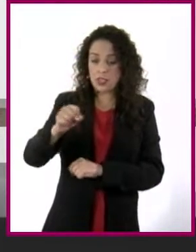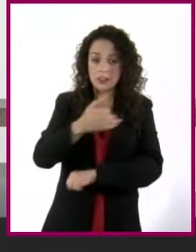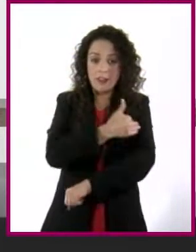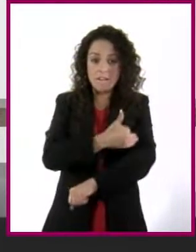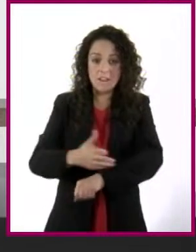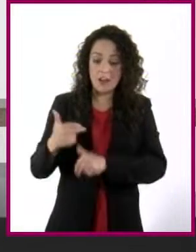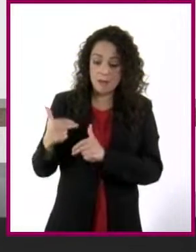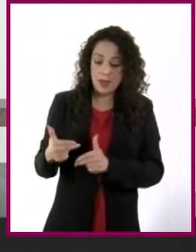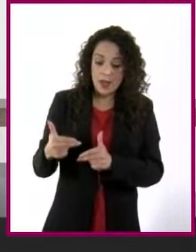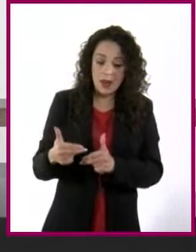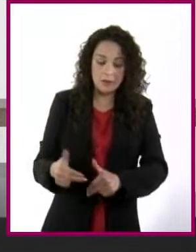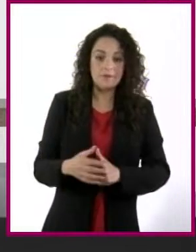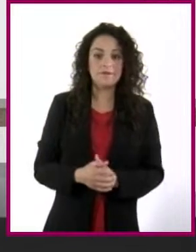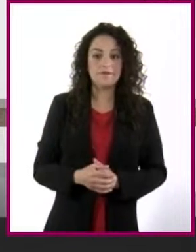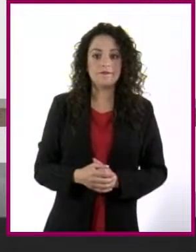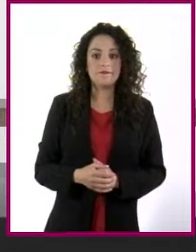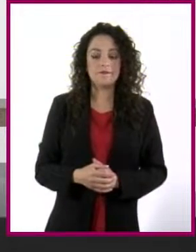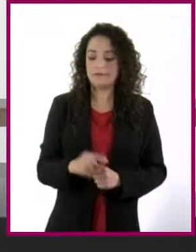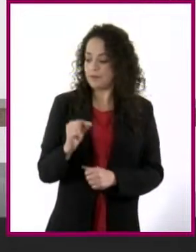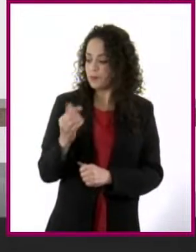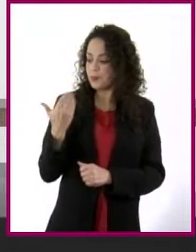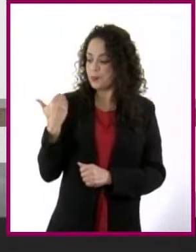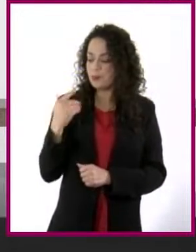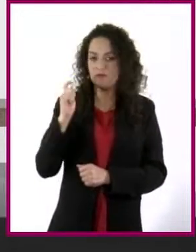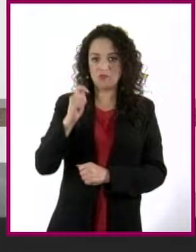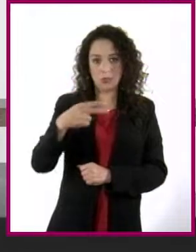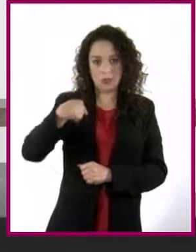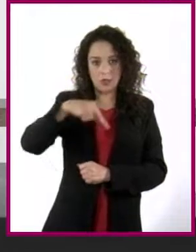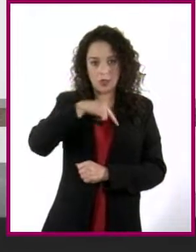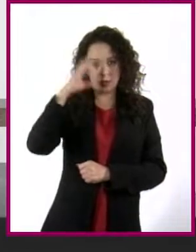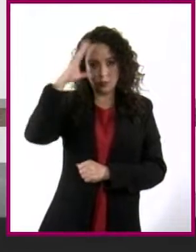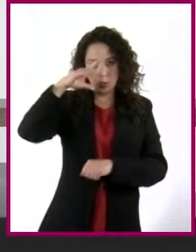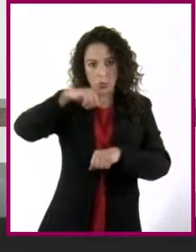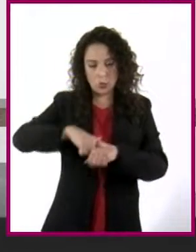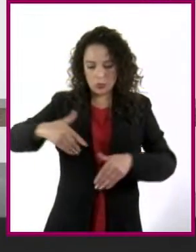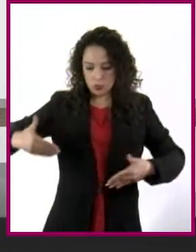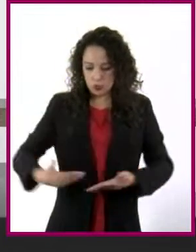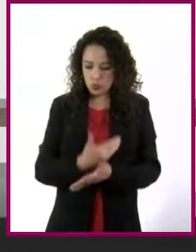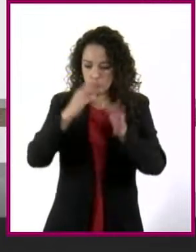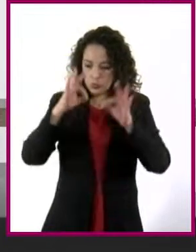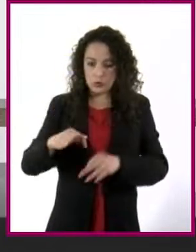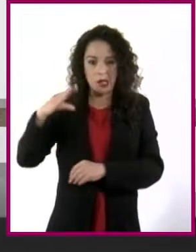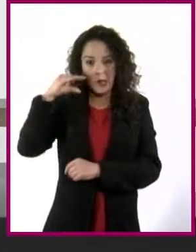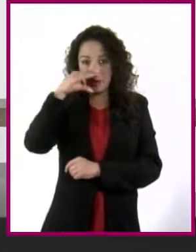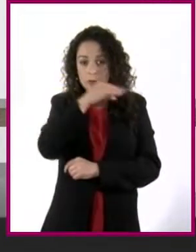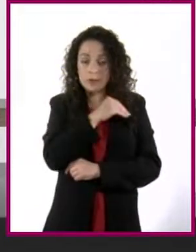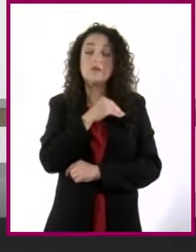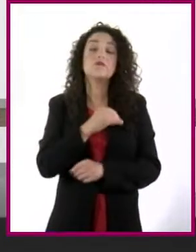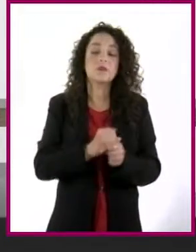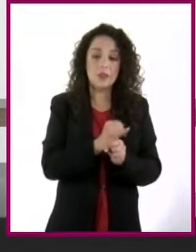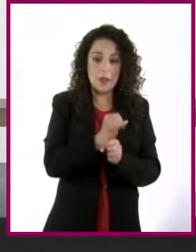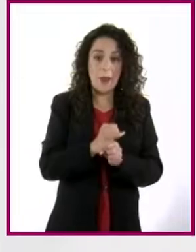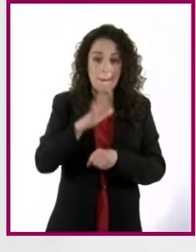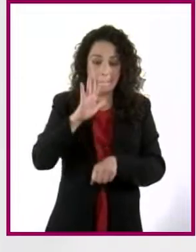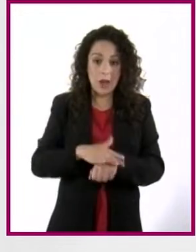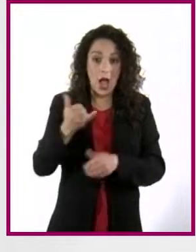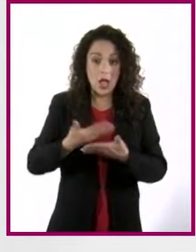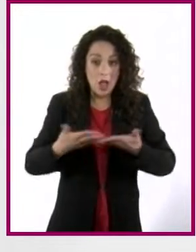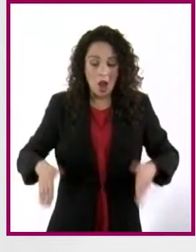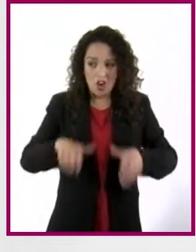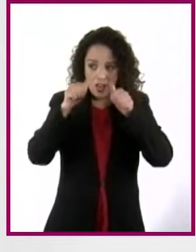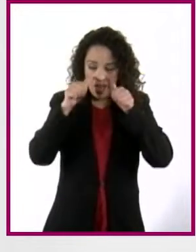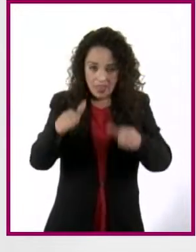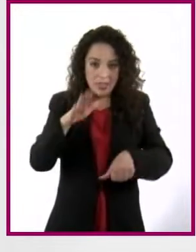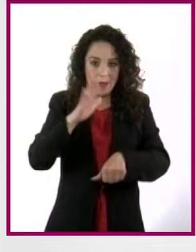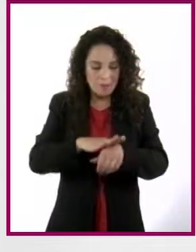Recientemente, la raíz africana de nuestra cultura ha sido estudiada más profundamente y además con la vista puesta en la actualidad.